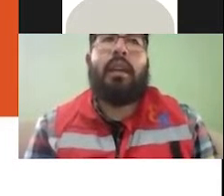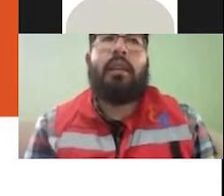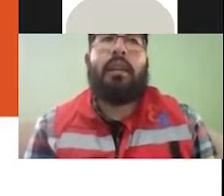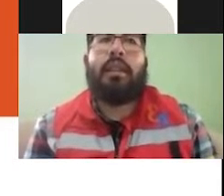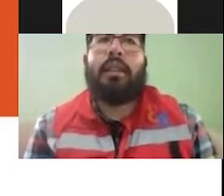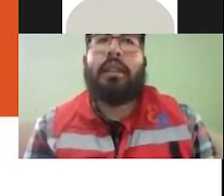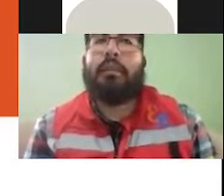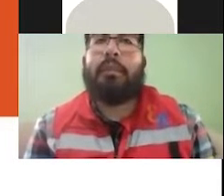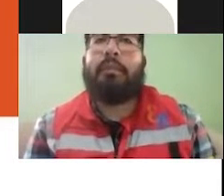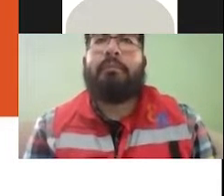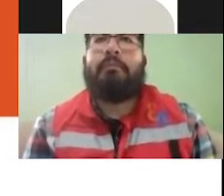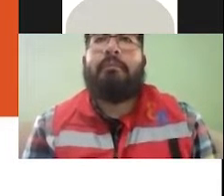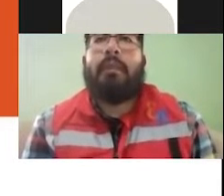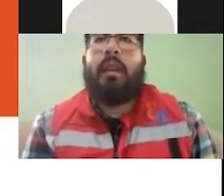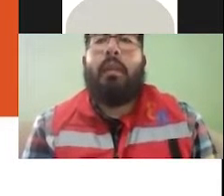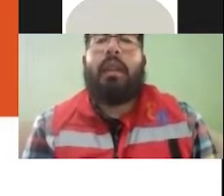de